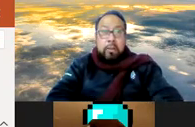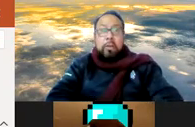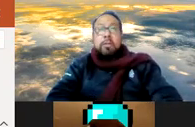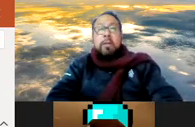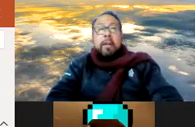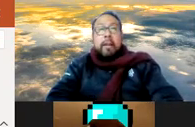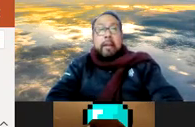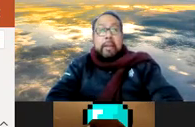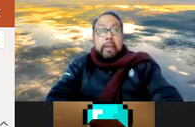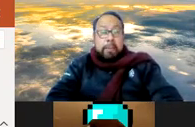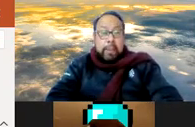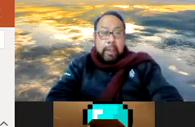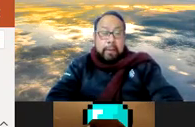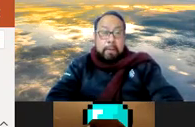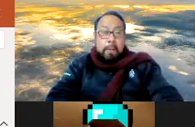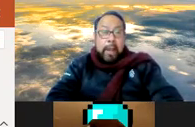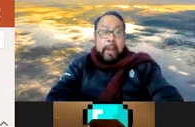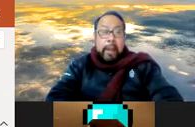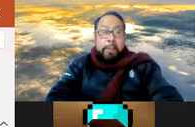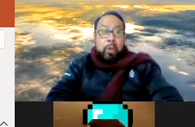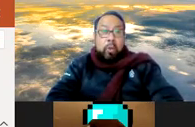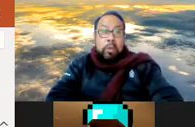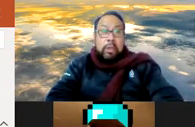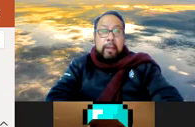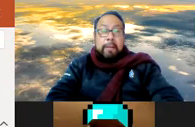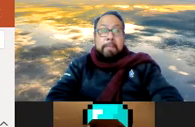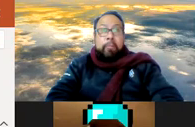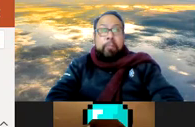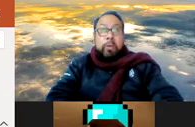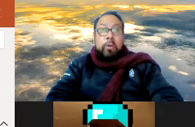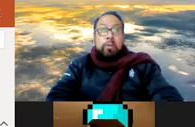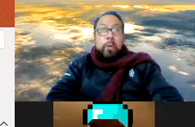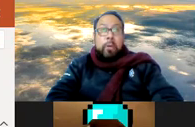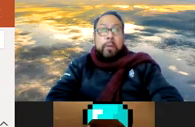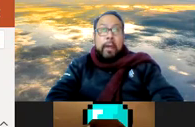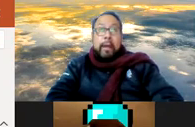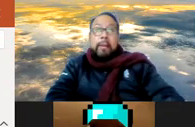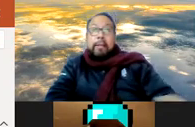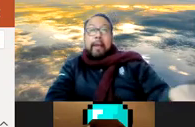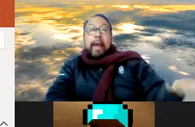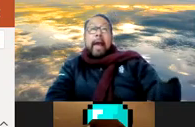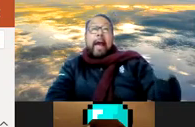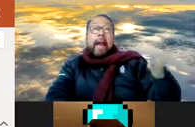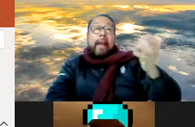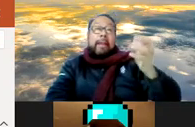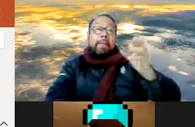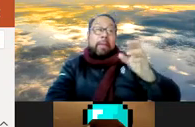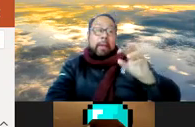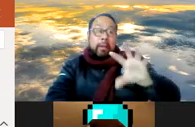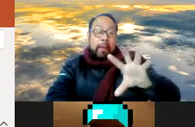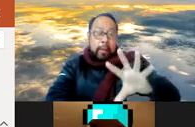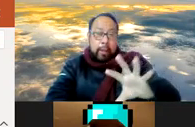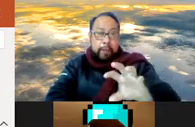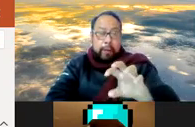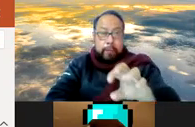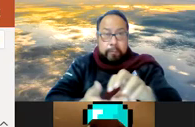propios textos y también van a producir sus propias